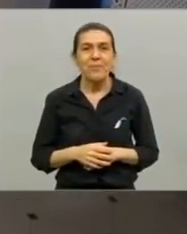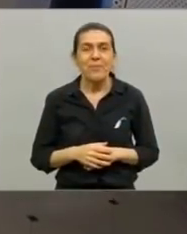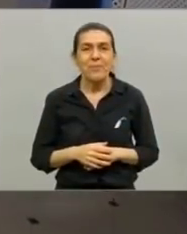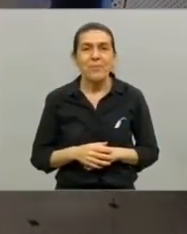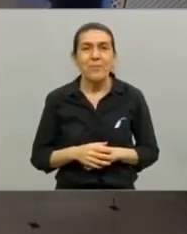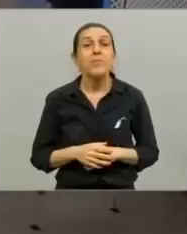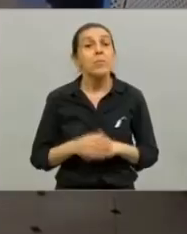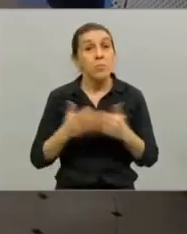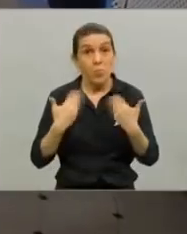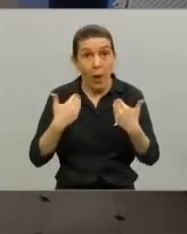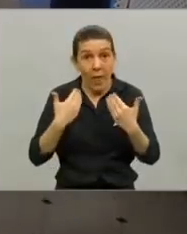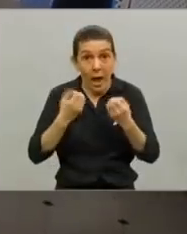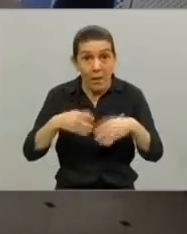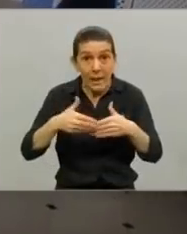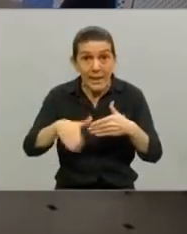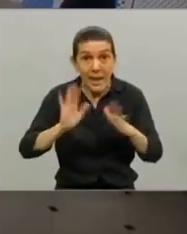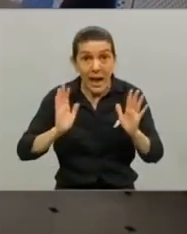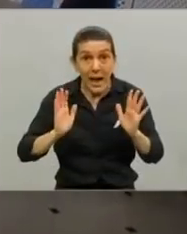¿Podemos avanzar?